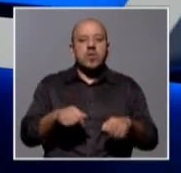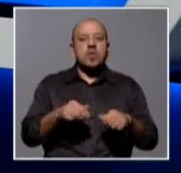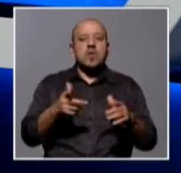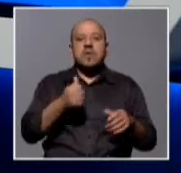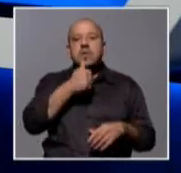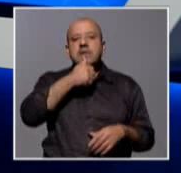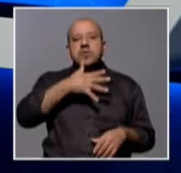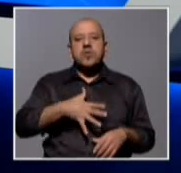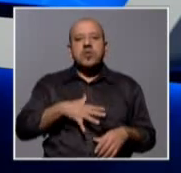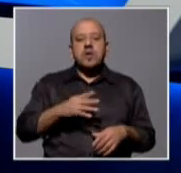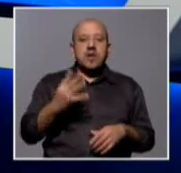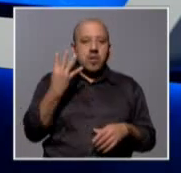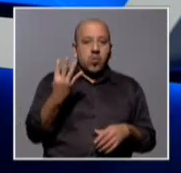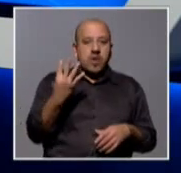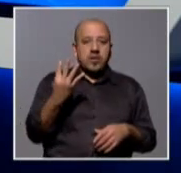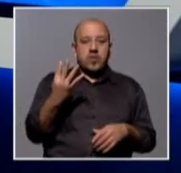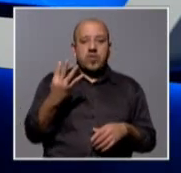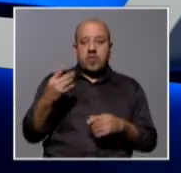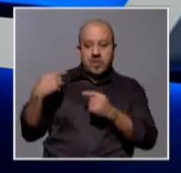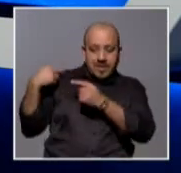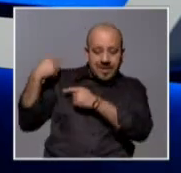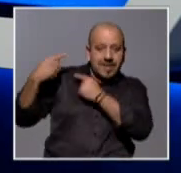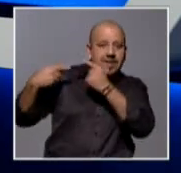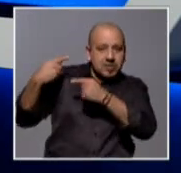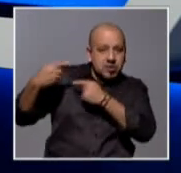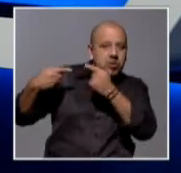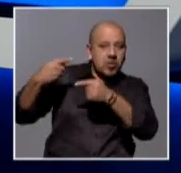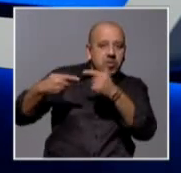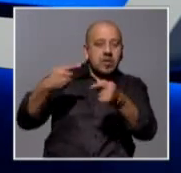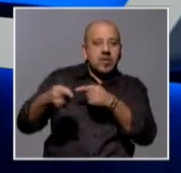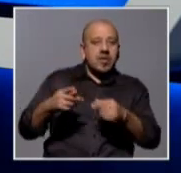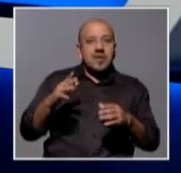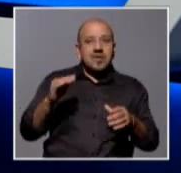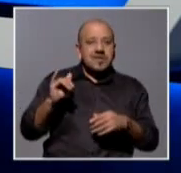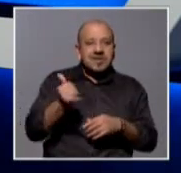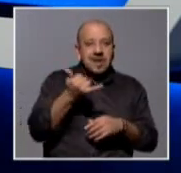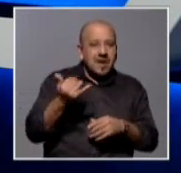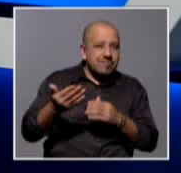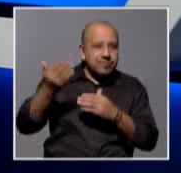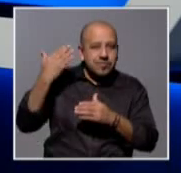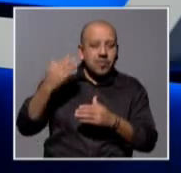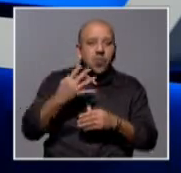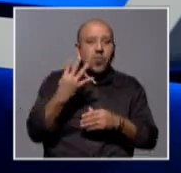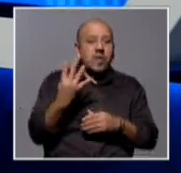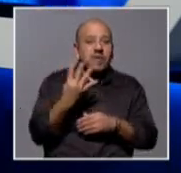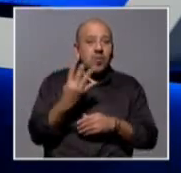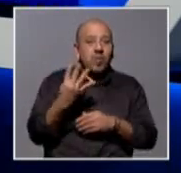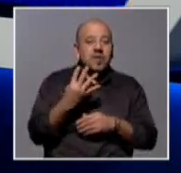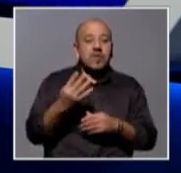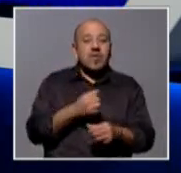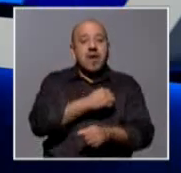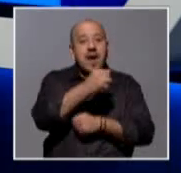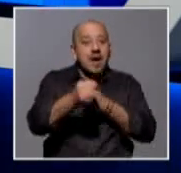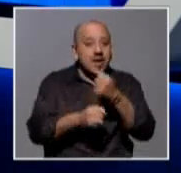la historia de 4 generaciones de una familia que desde hace 44 años viene buscando una